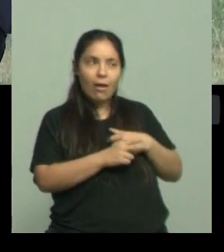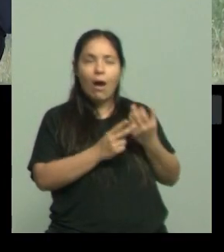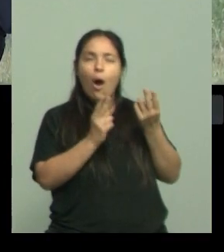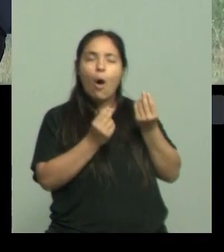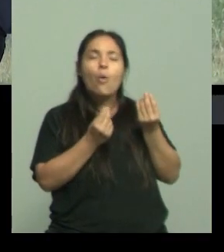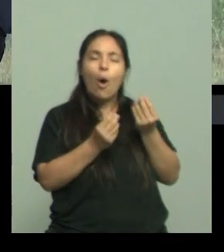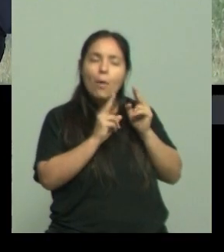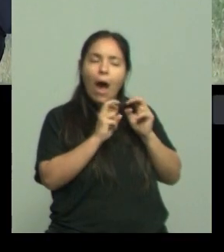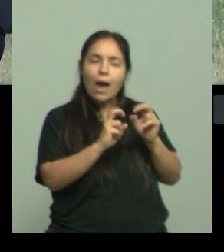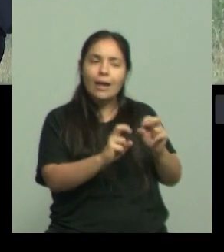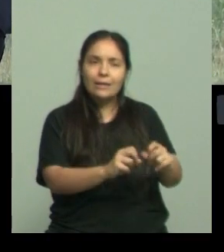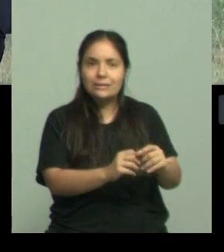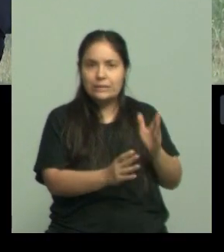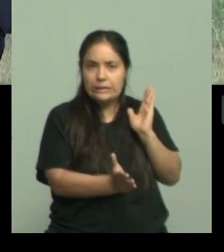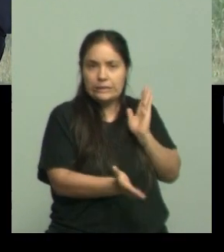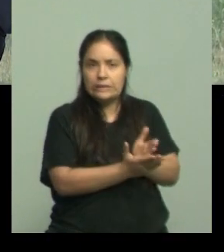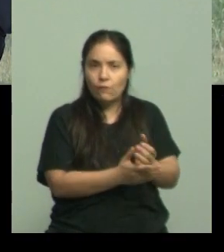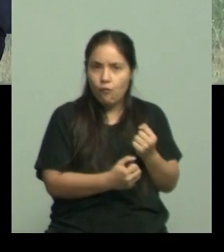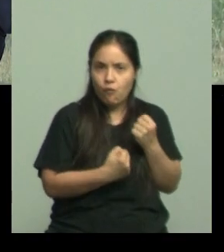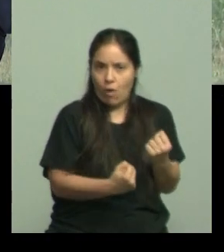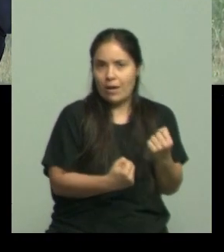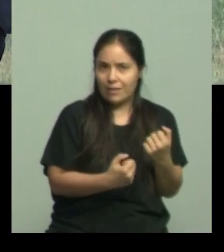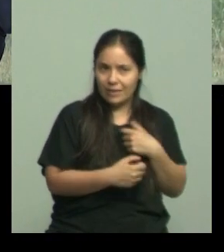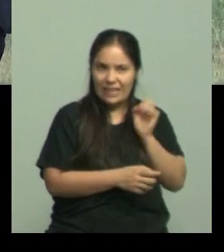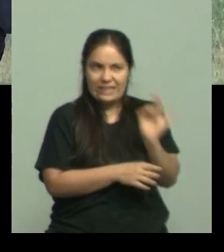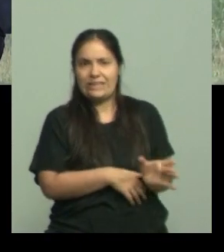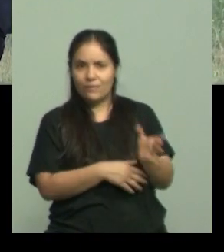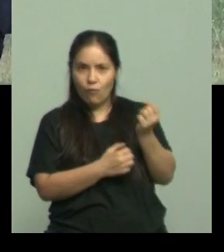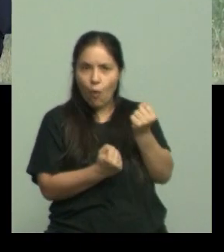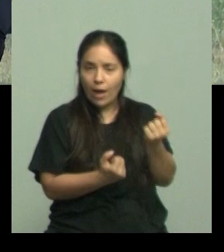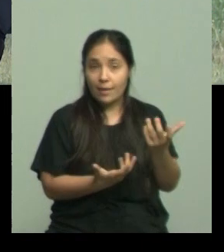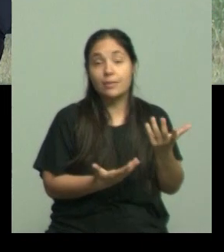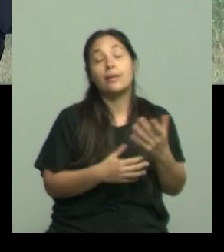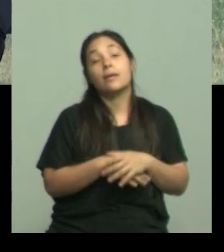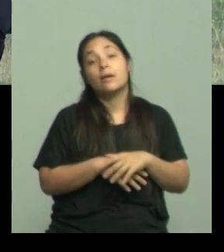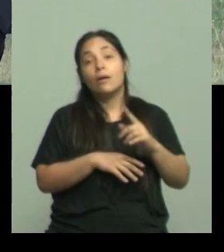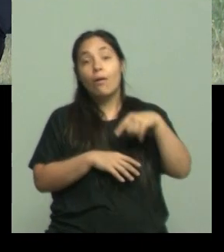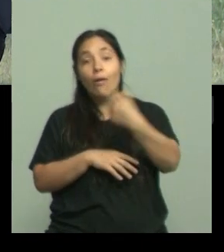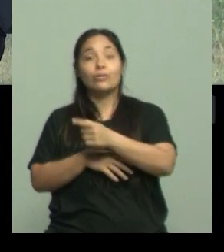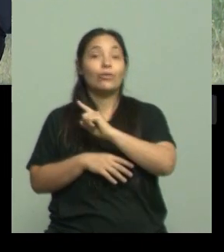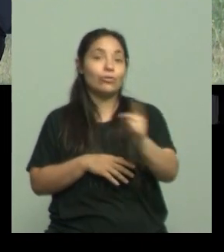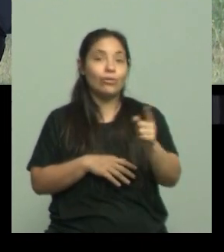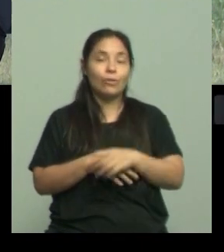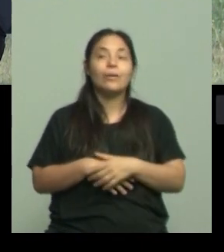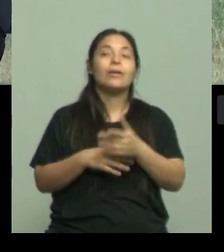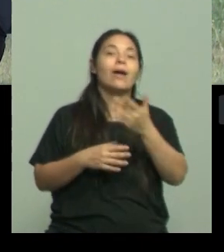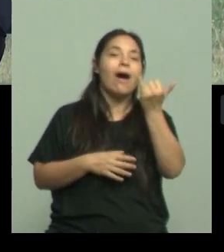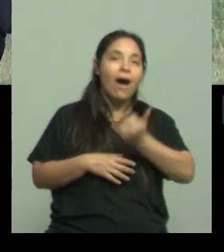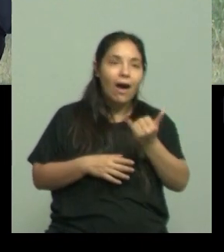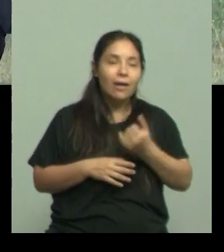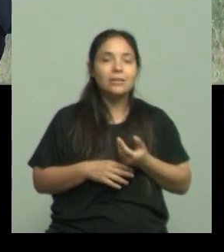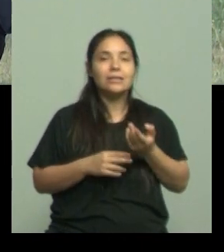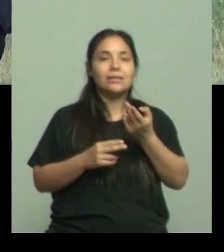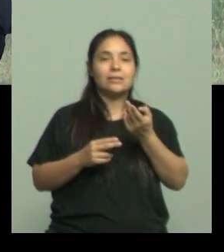dura, claro, que anteriormente por ahí no se notaba. Claro. Y otros, por no ir con este mensaje, se empiezan a censurar